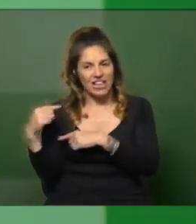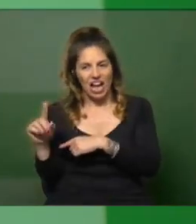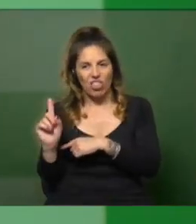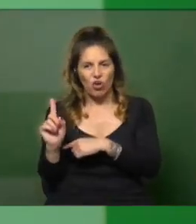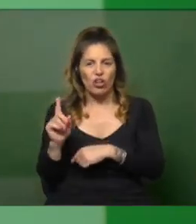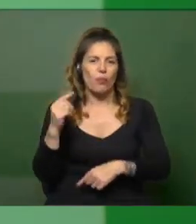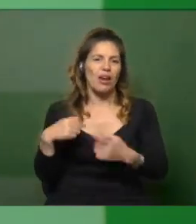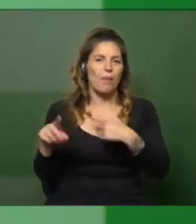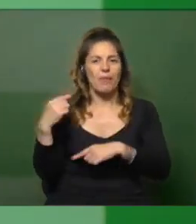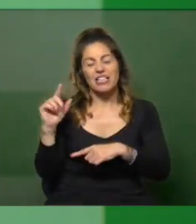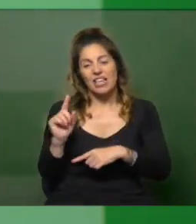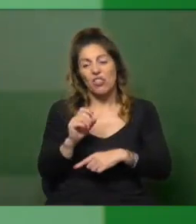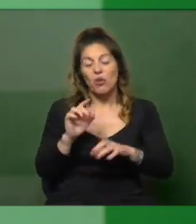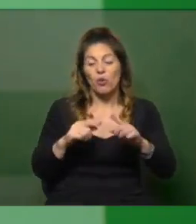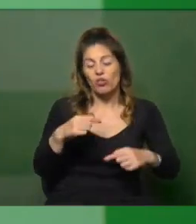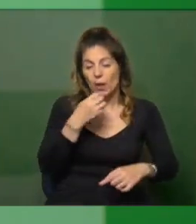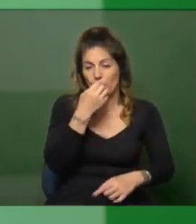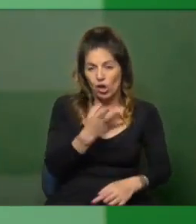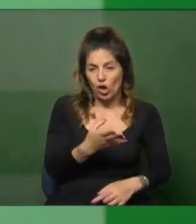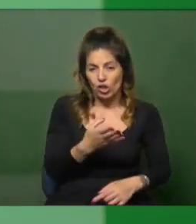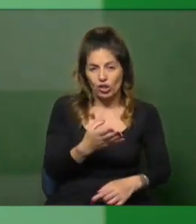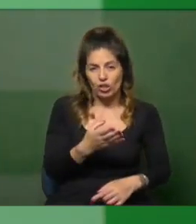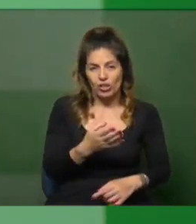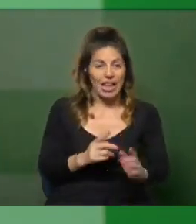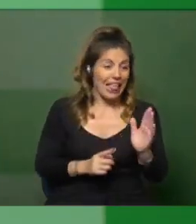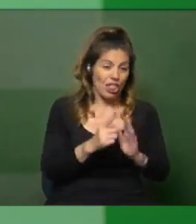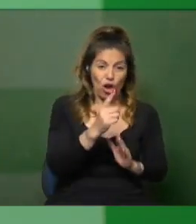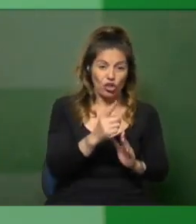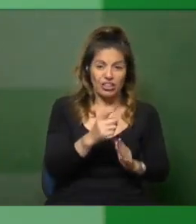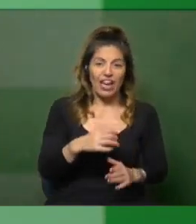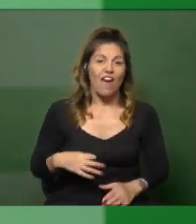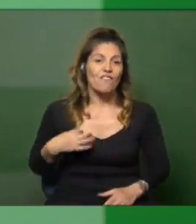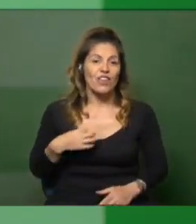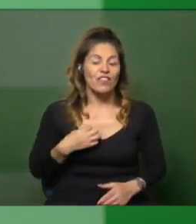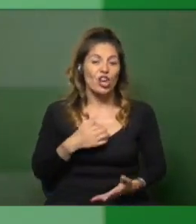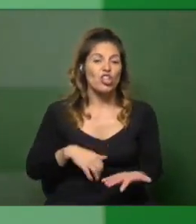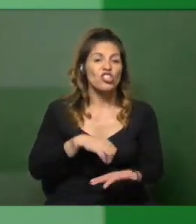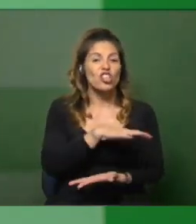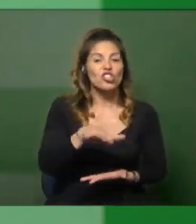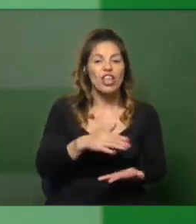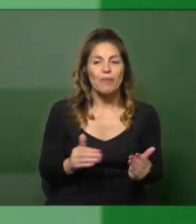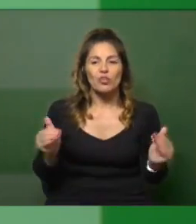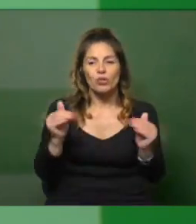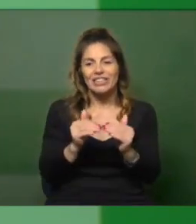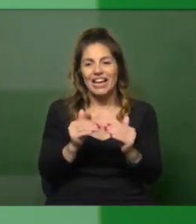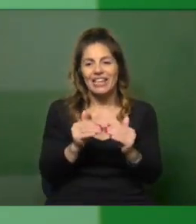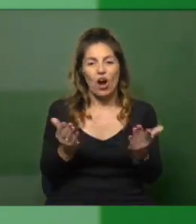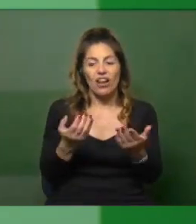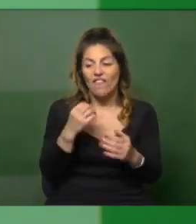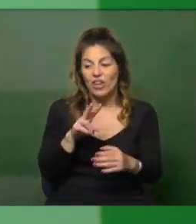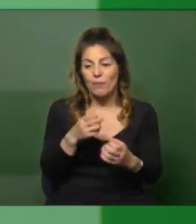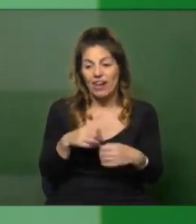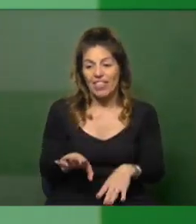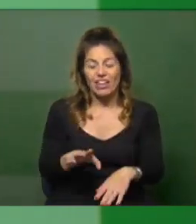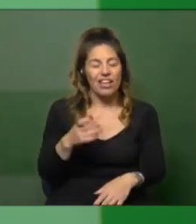en alguna de estas cosas es mejor le pasa a los del Norte que vivieron en sociedades más igualitarias y que ahora las ven perder entonces tienen